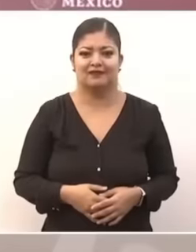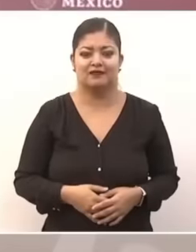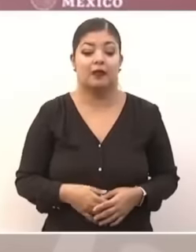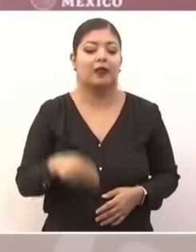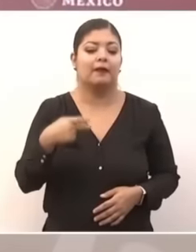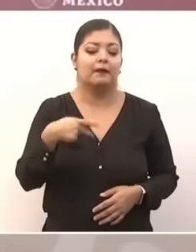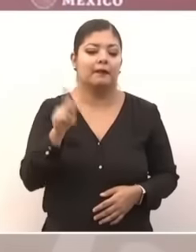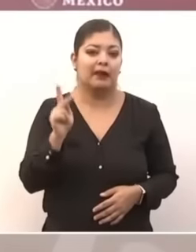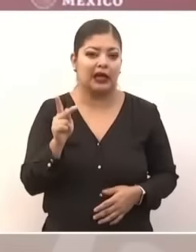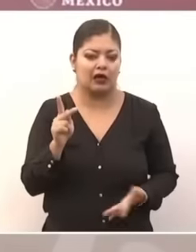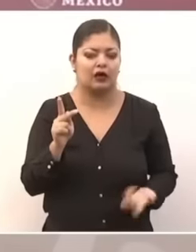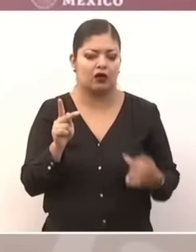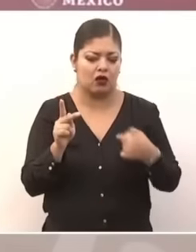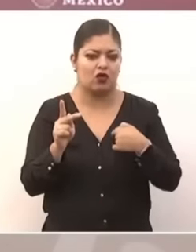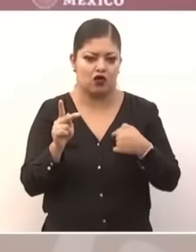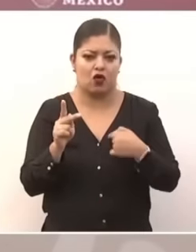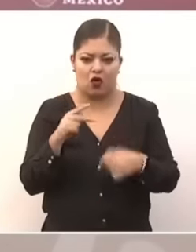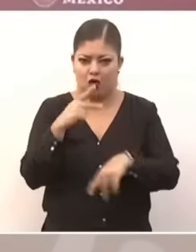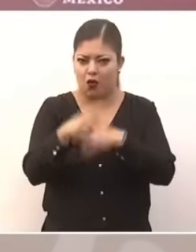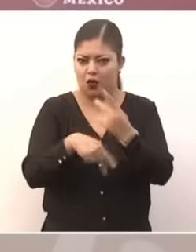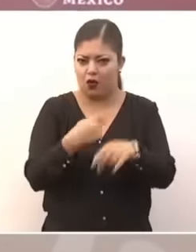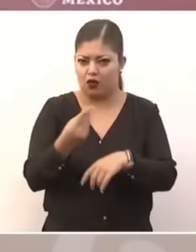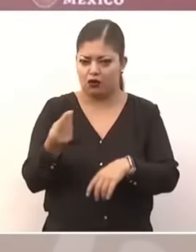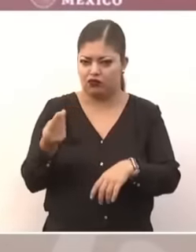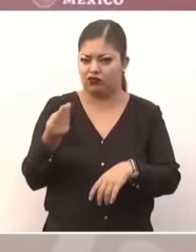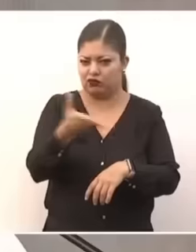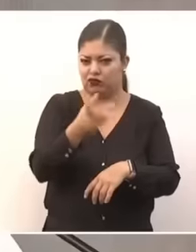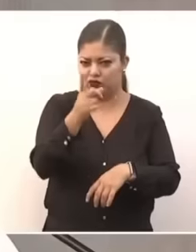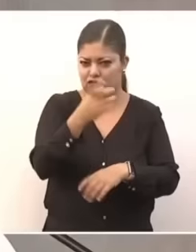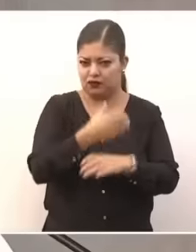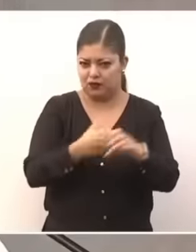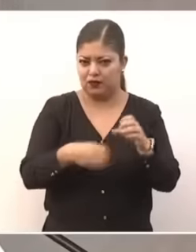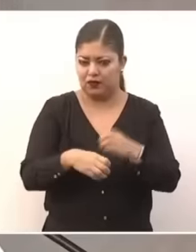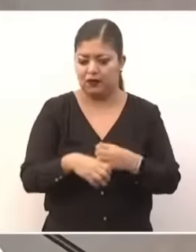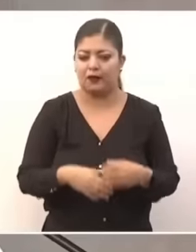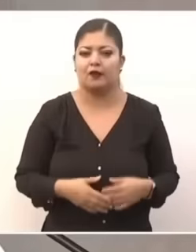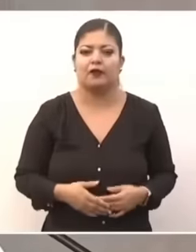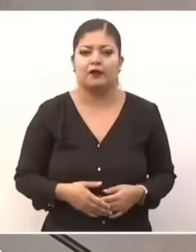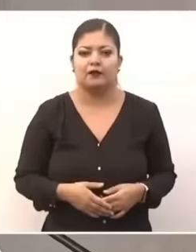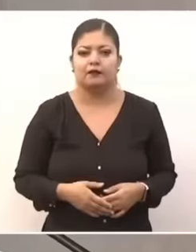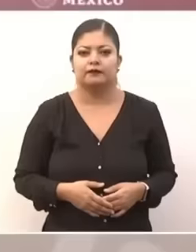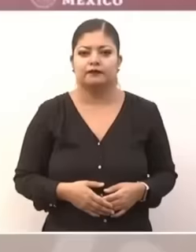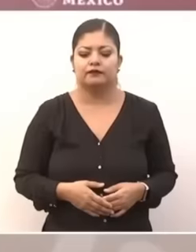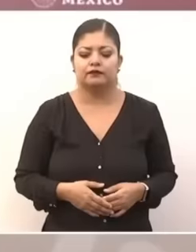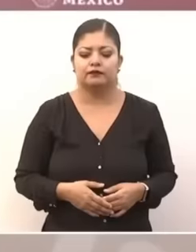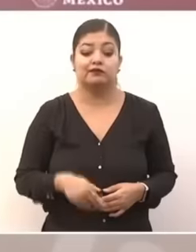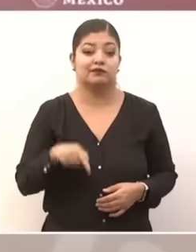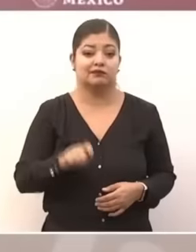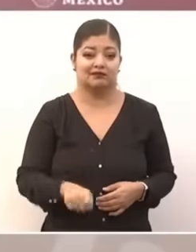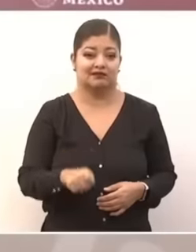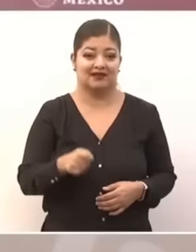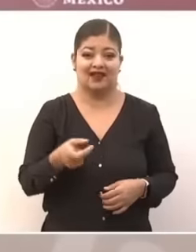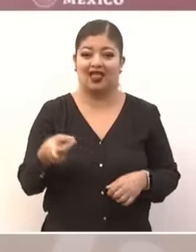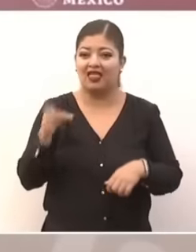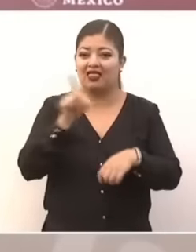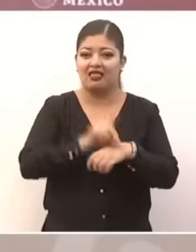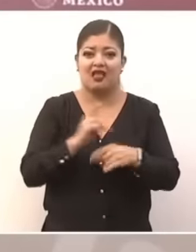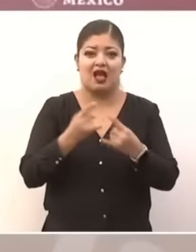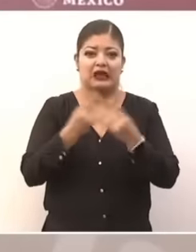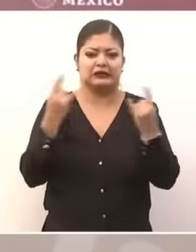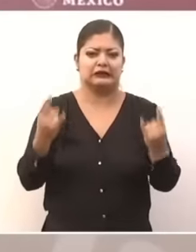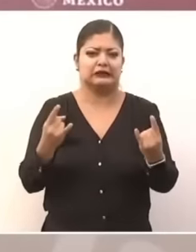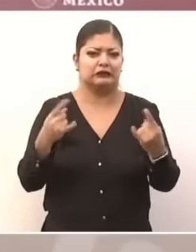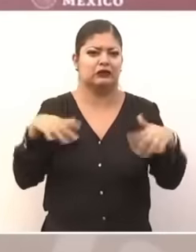Pero voy a agregar que este es un día histórico muy